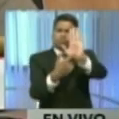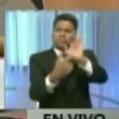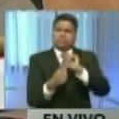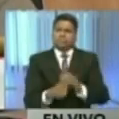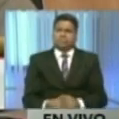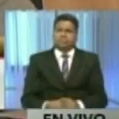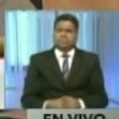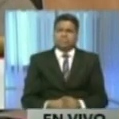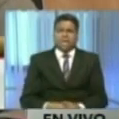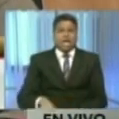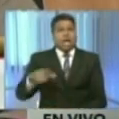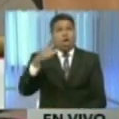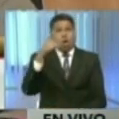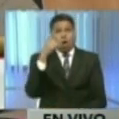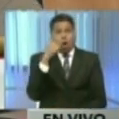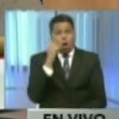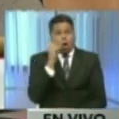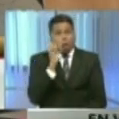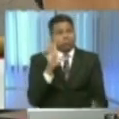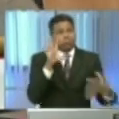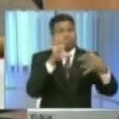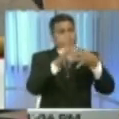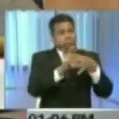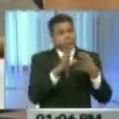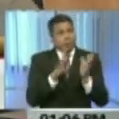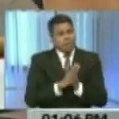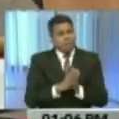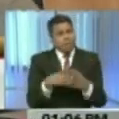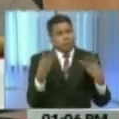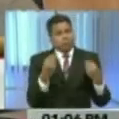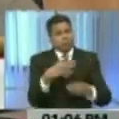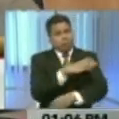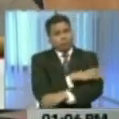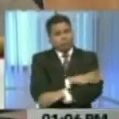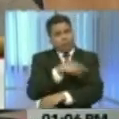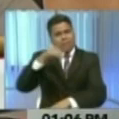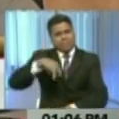señor Almagro vinculado con los sectores opositores en Venezuela.